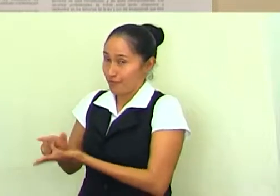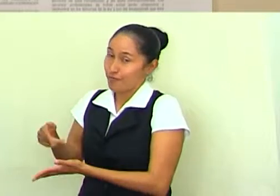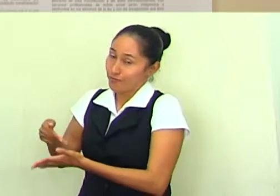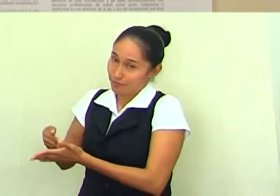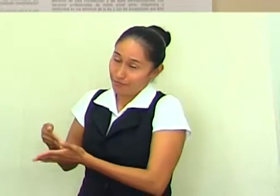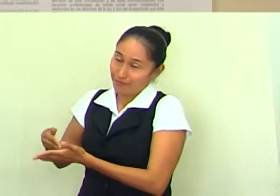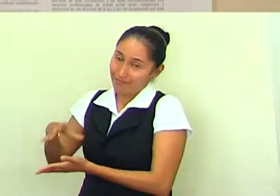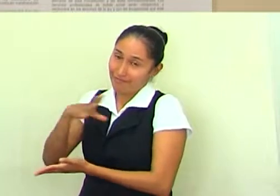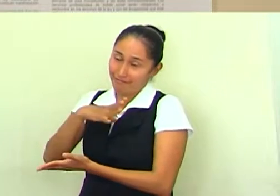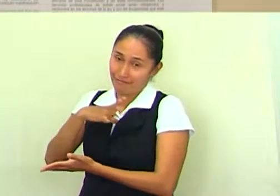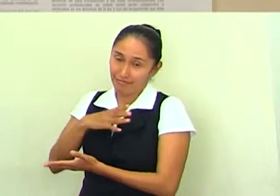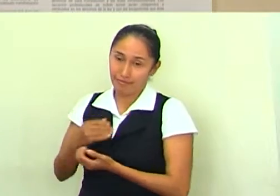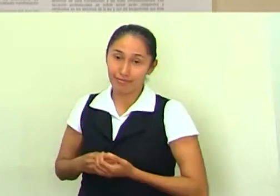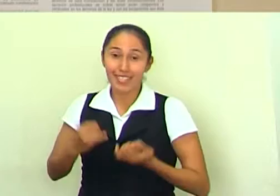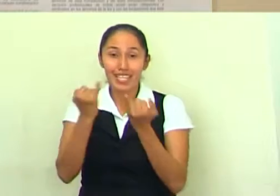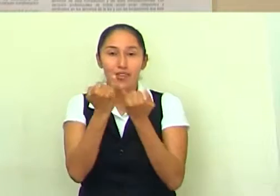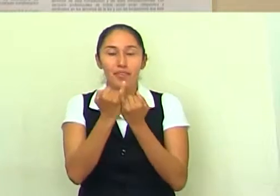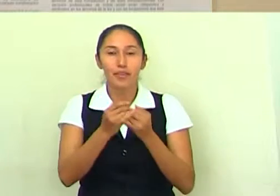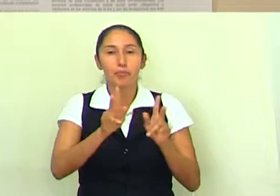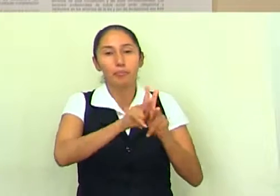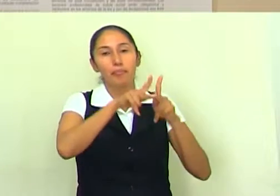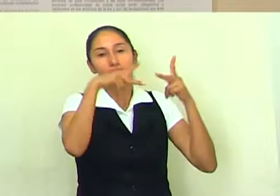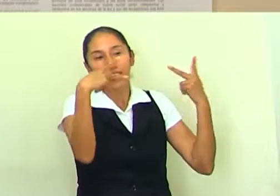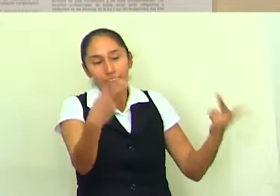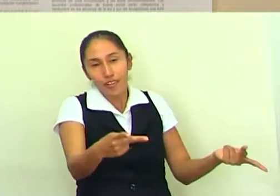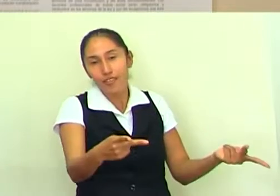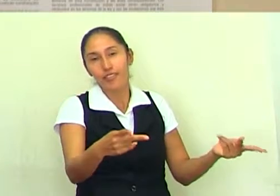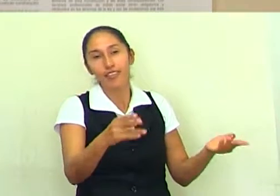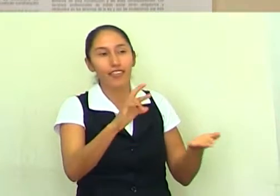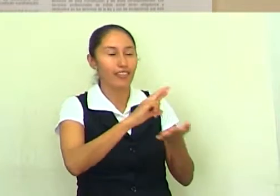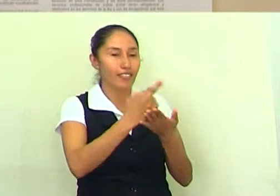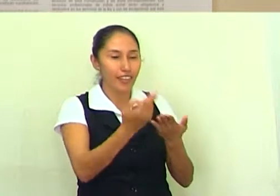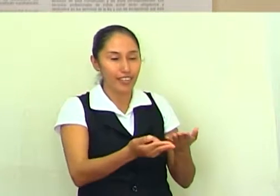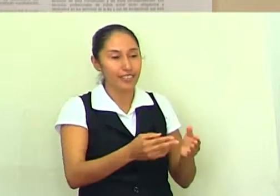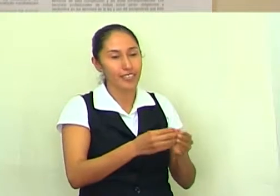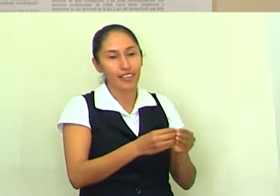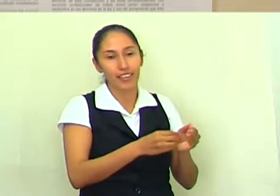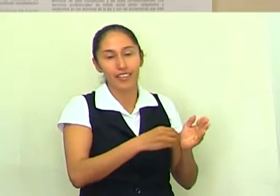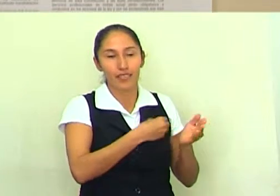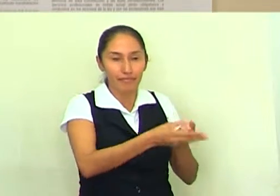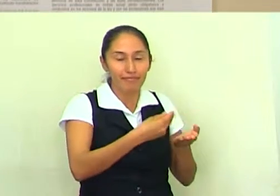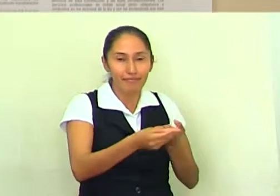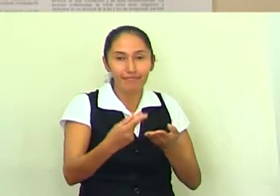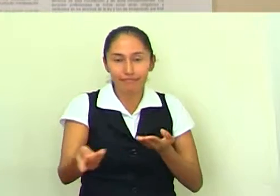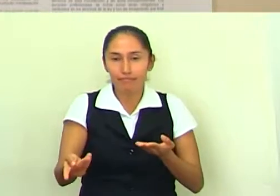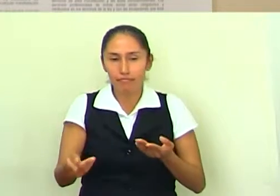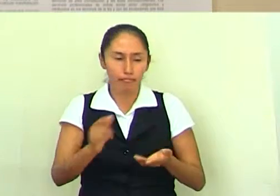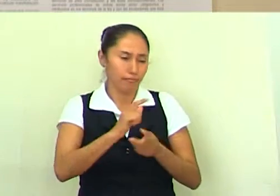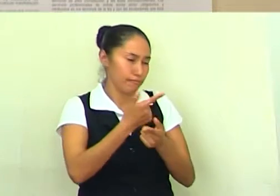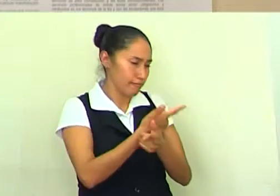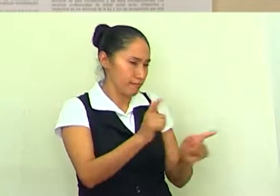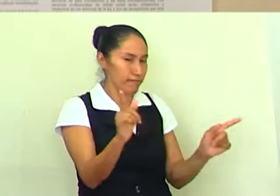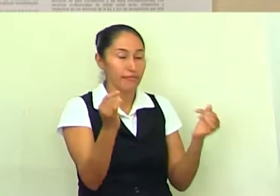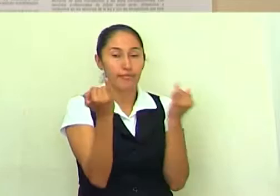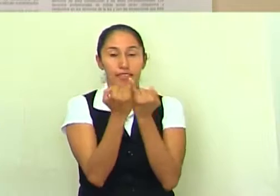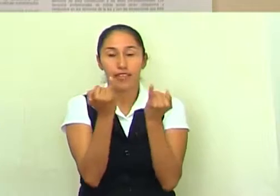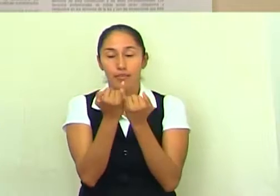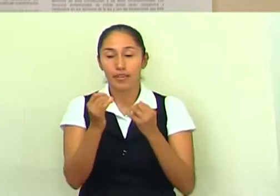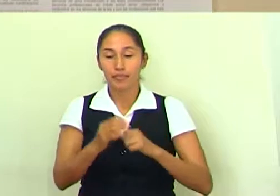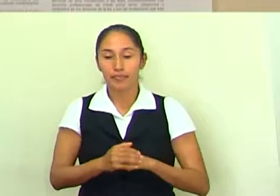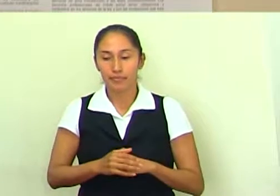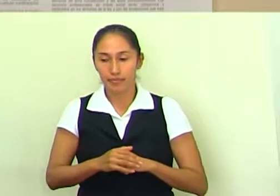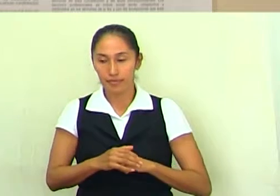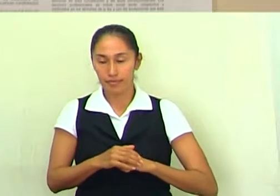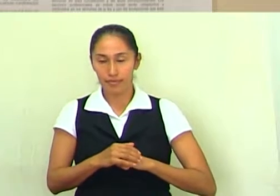la libertad de imprenta para aquellos que pues se publican, derecho a la libertad de tránsito. Si recuerdan,